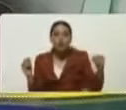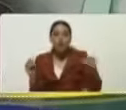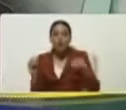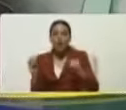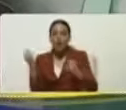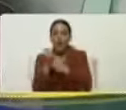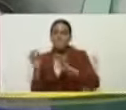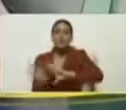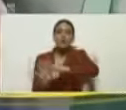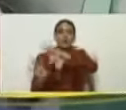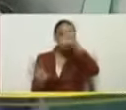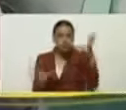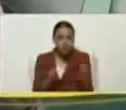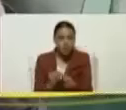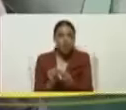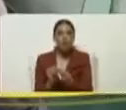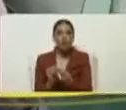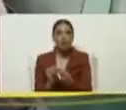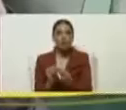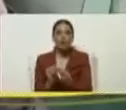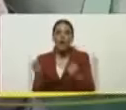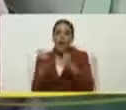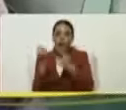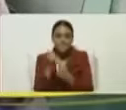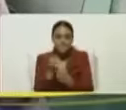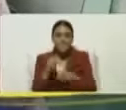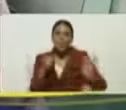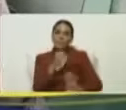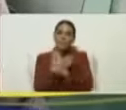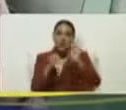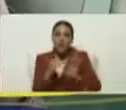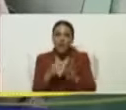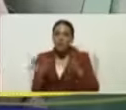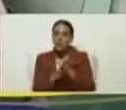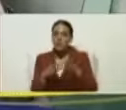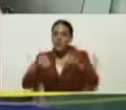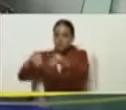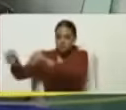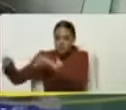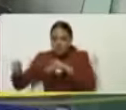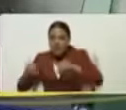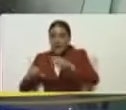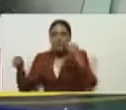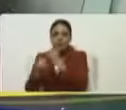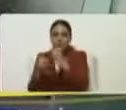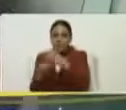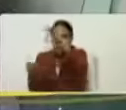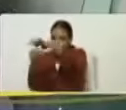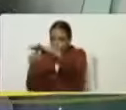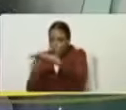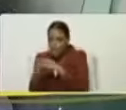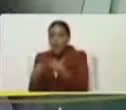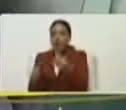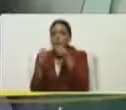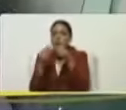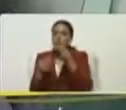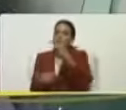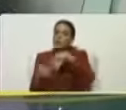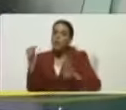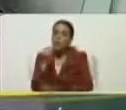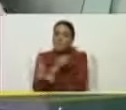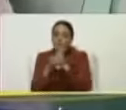autosustentable, que protege el patio, protege la tierra, que da vida y de alimento, Margarides del